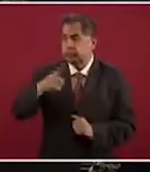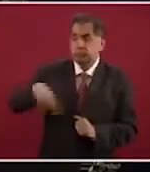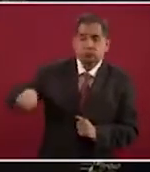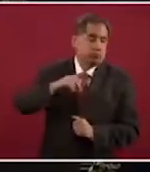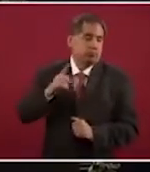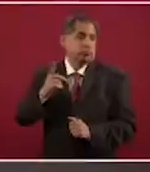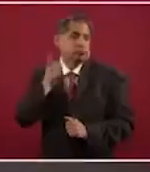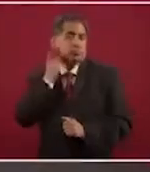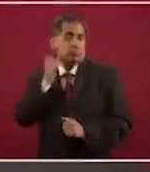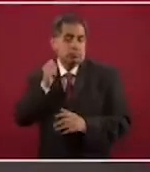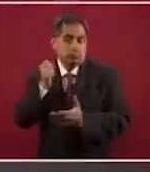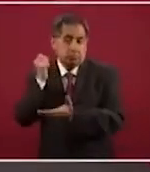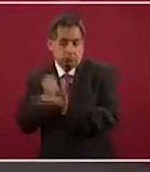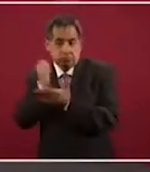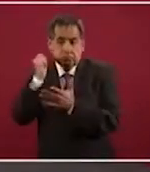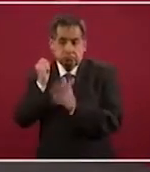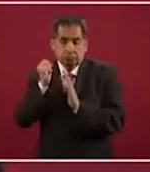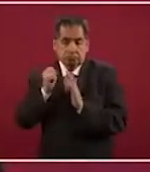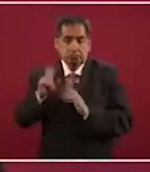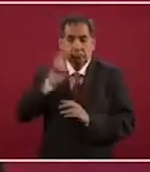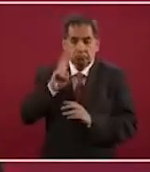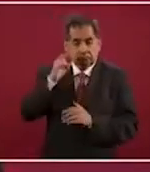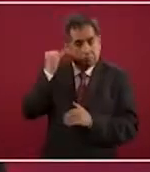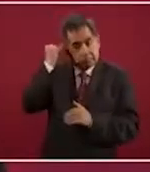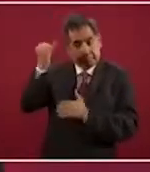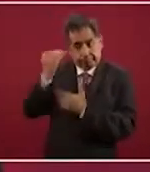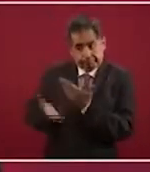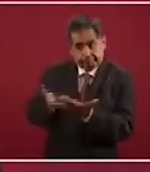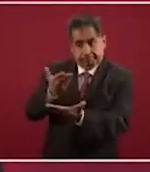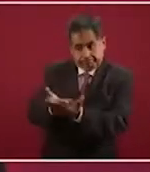legisladores y se aprueba nuestra iniciativa,